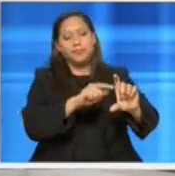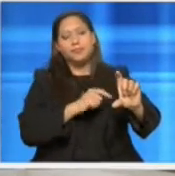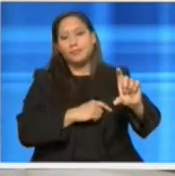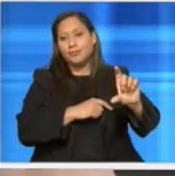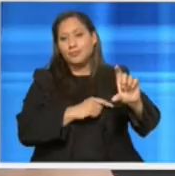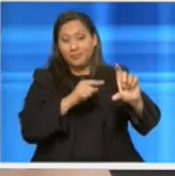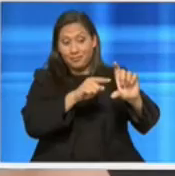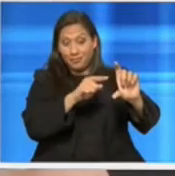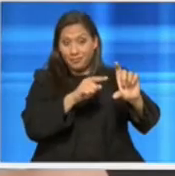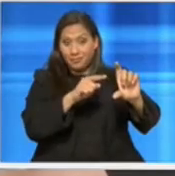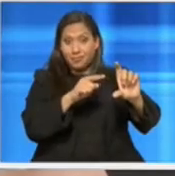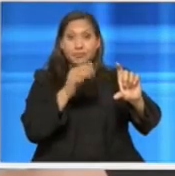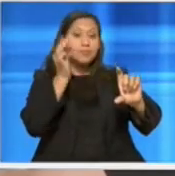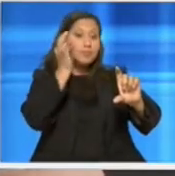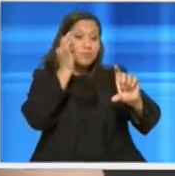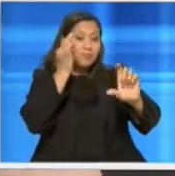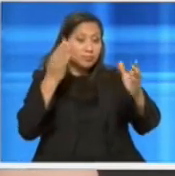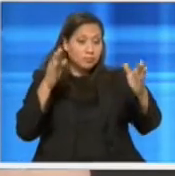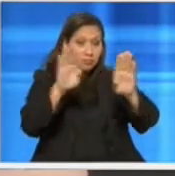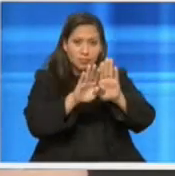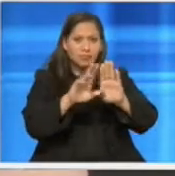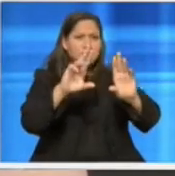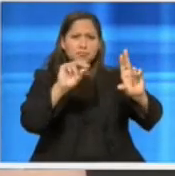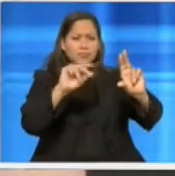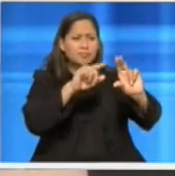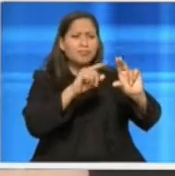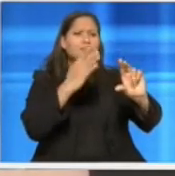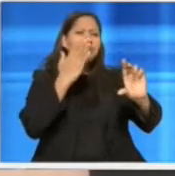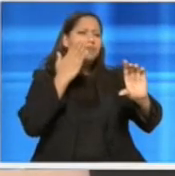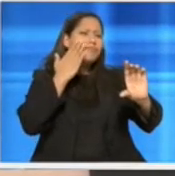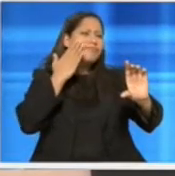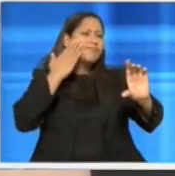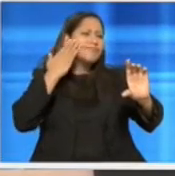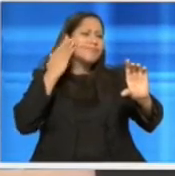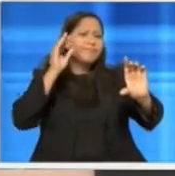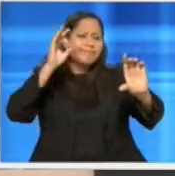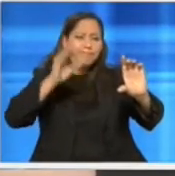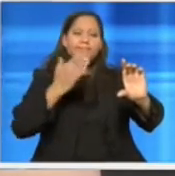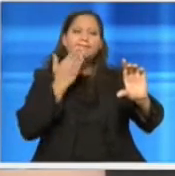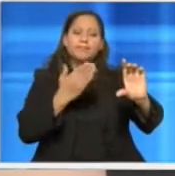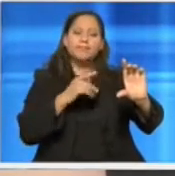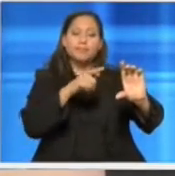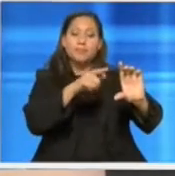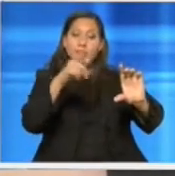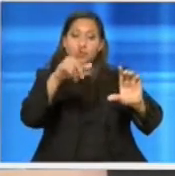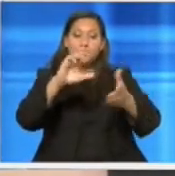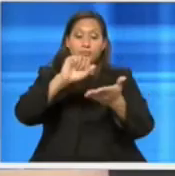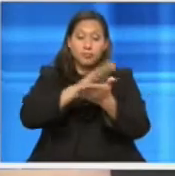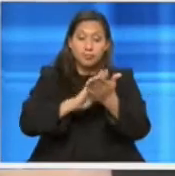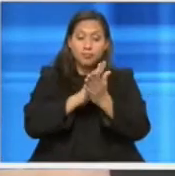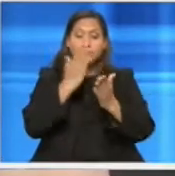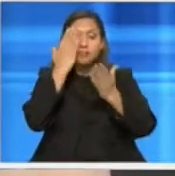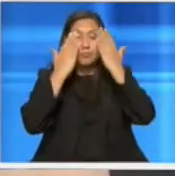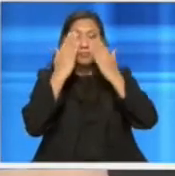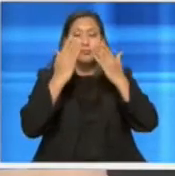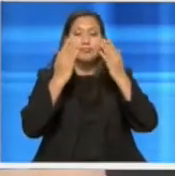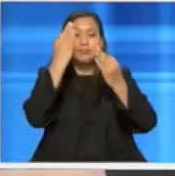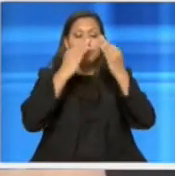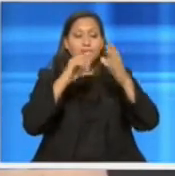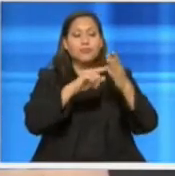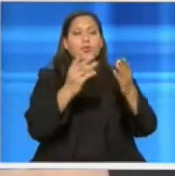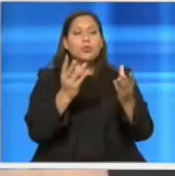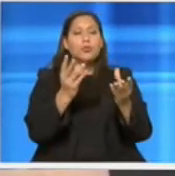no obstruye la capa superficial, te deja una permeabilidad adecuada para que tu crema de tratamiento penetre